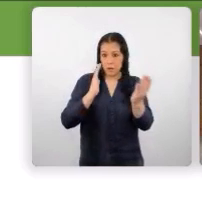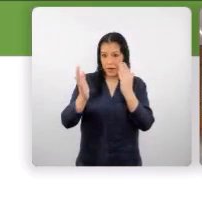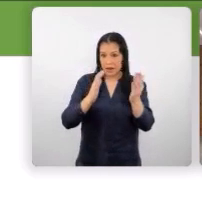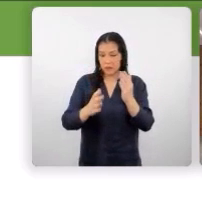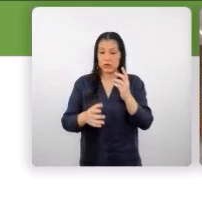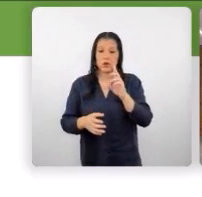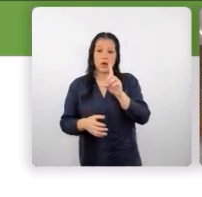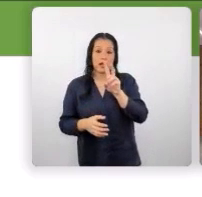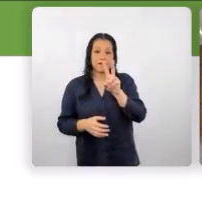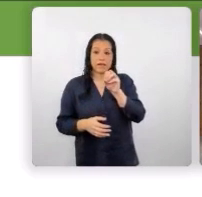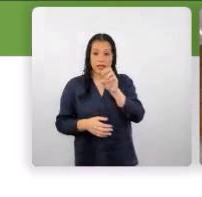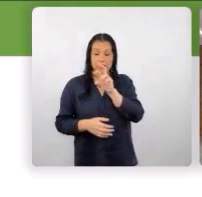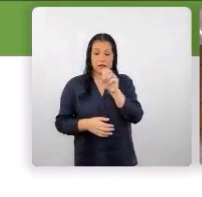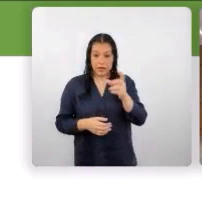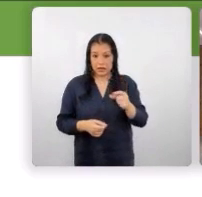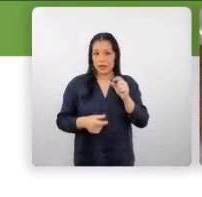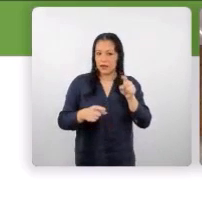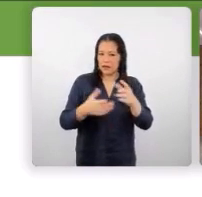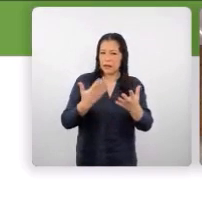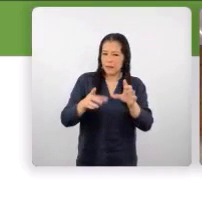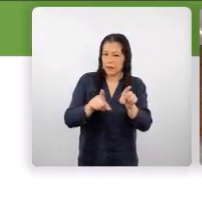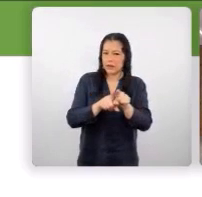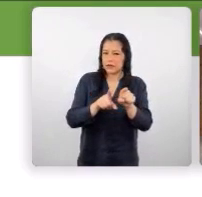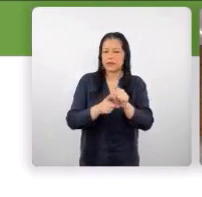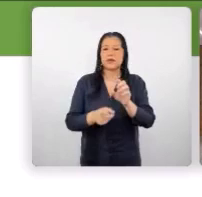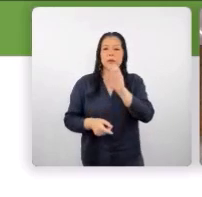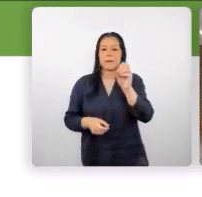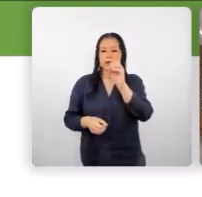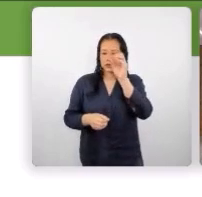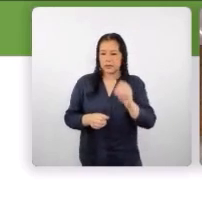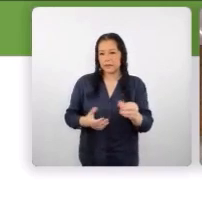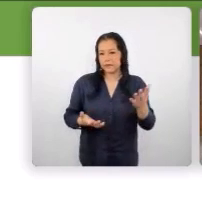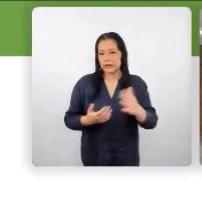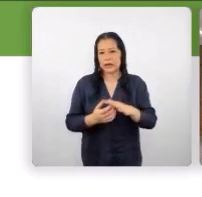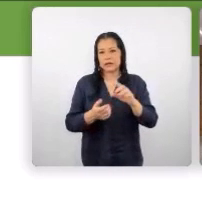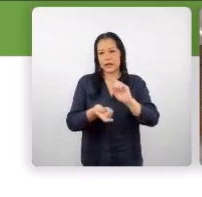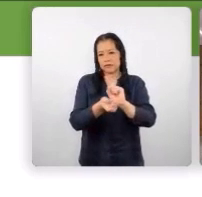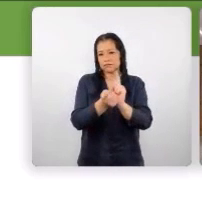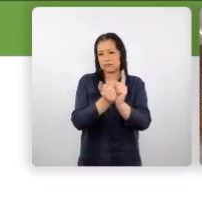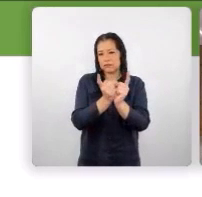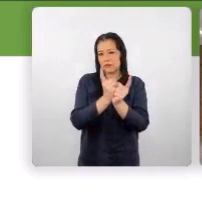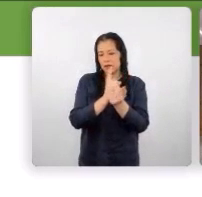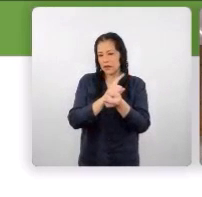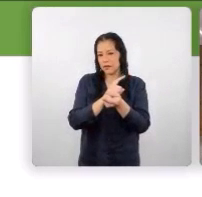similar, obviamente lo que ha hecho que los porcentajes en todo caso varíen,